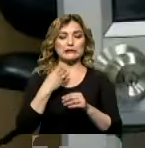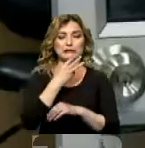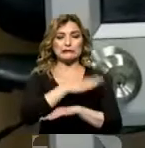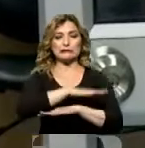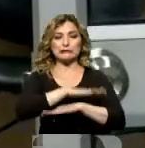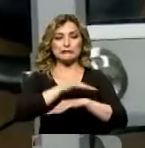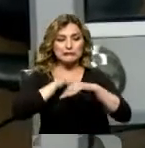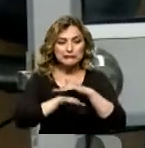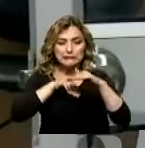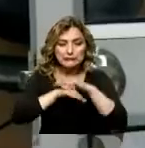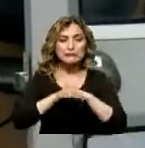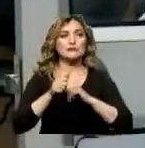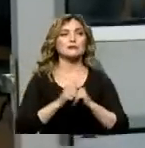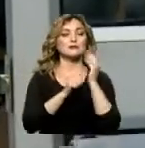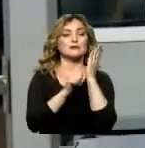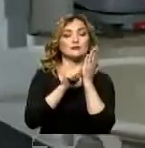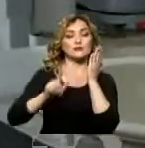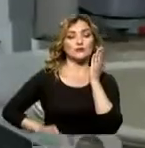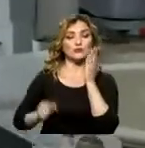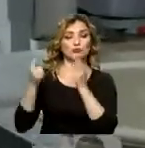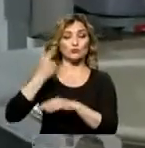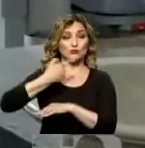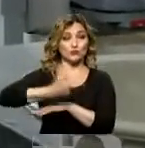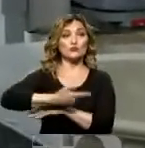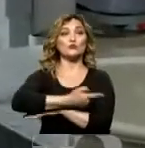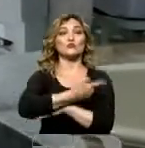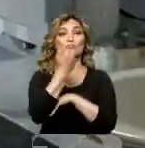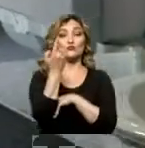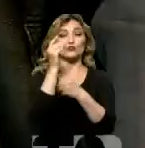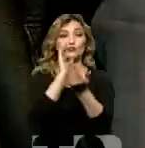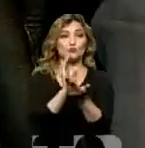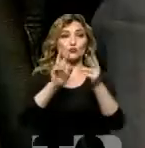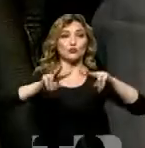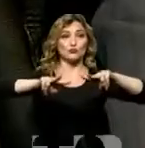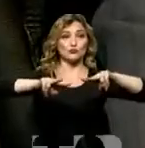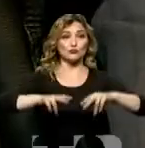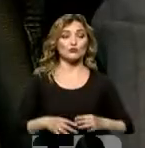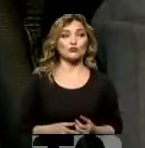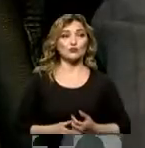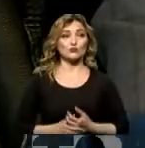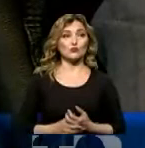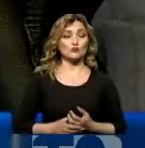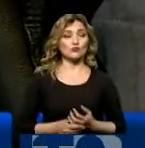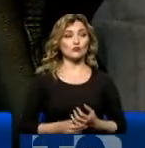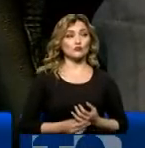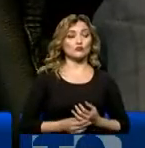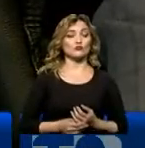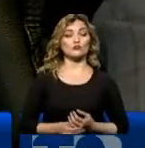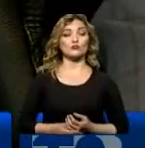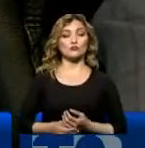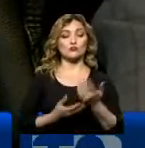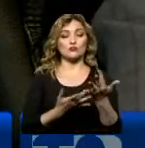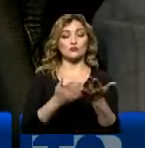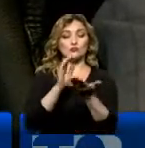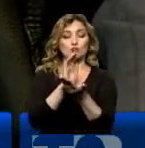ahora sólo con el ministerio de salud de los próximos días se ampliará para el iess y